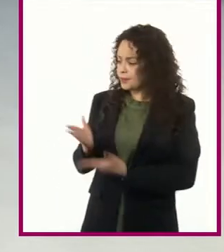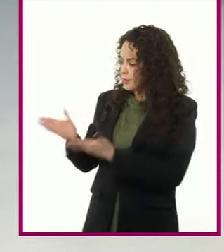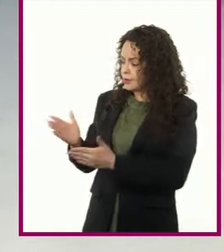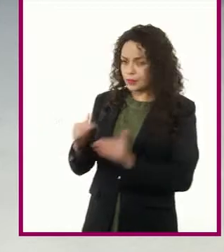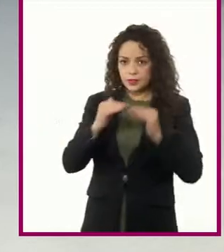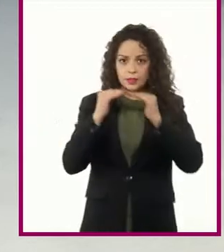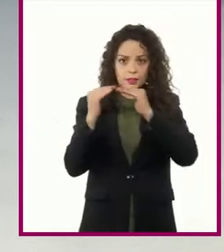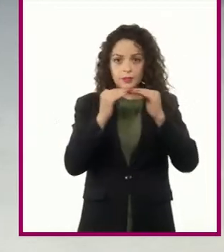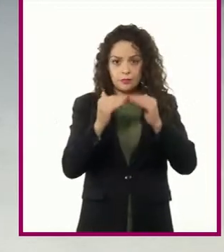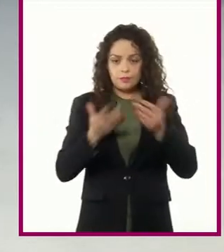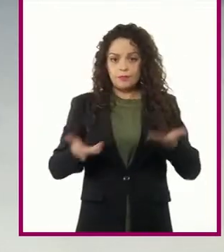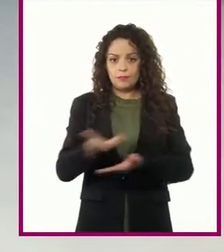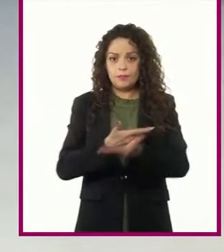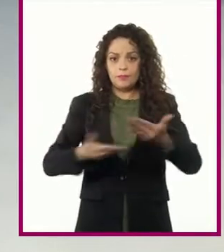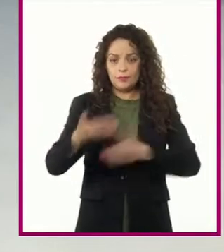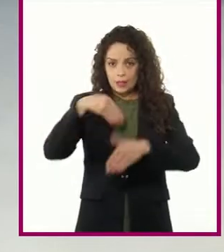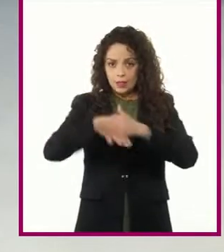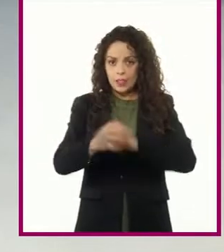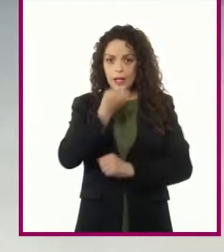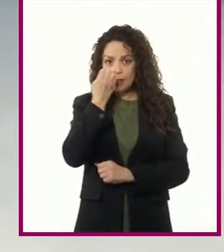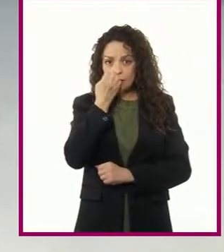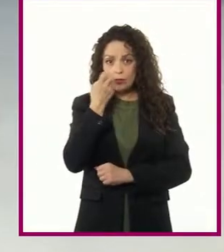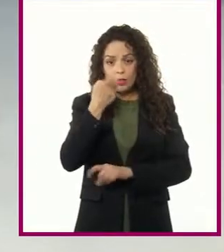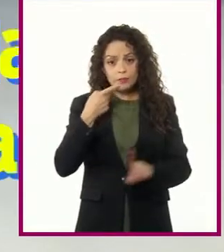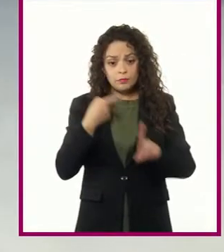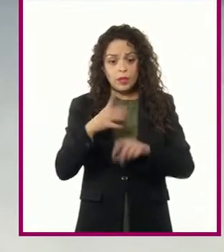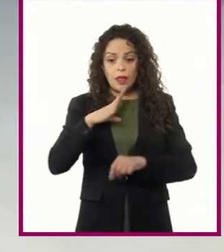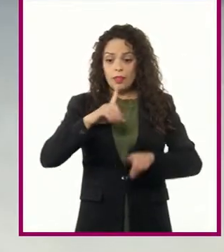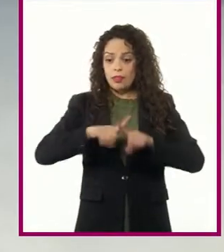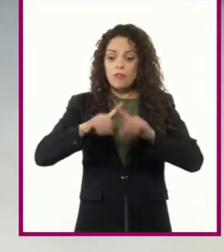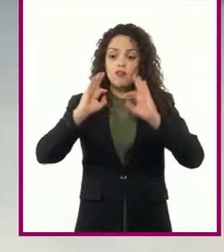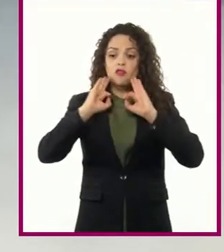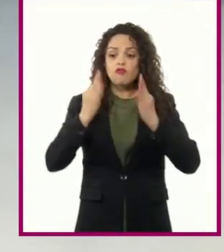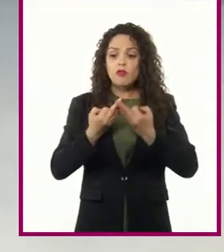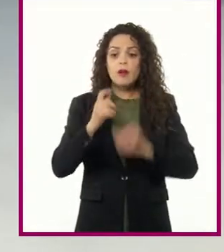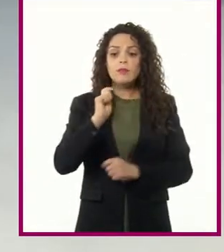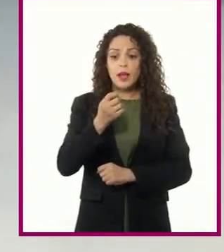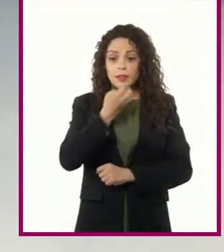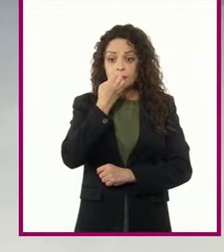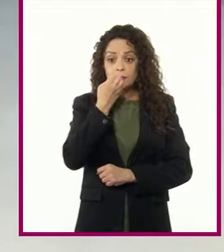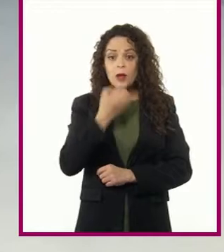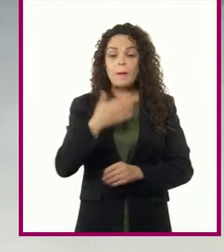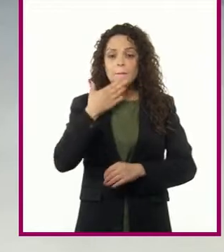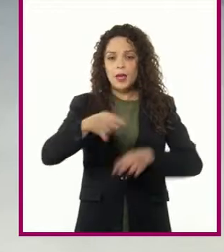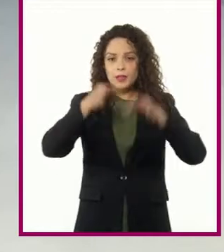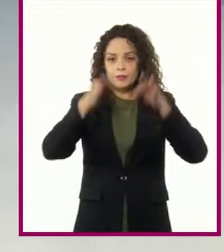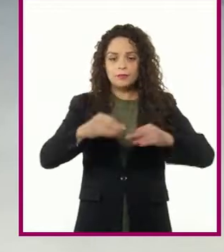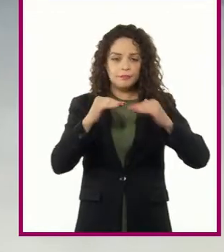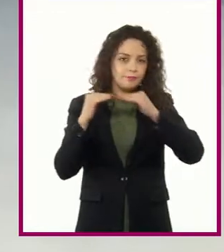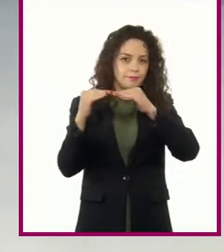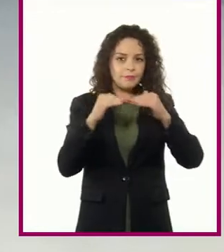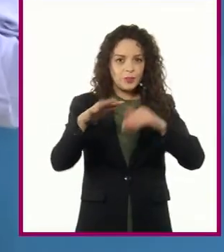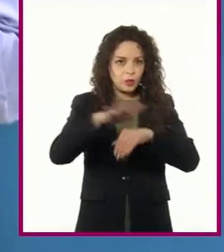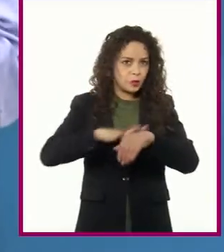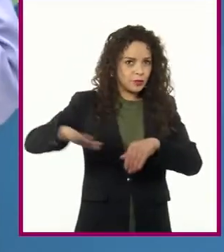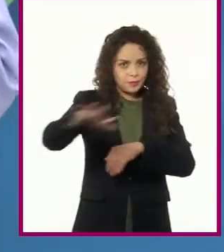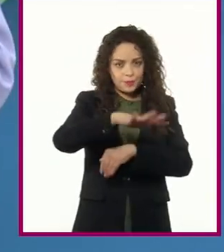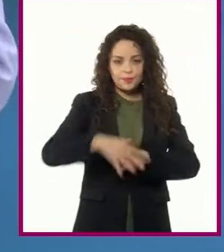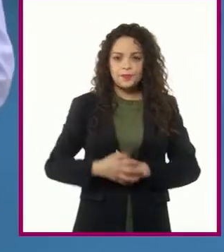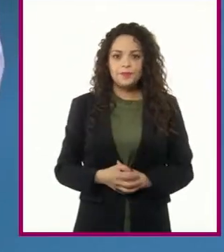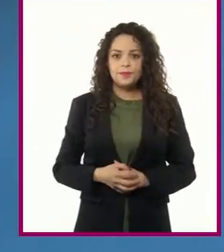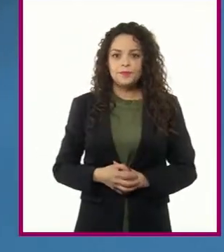democrática escolar. En él abordaremos las diferentes maneras de hacer de la escuela un entorno democrático.